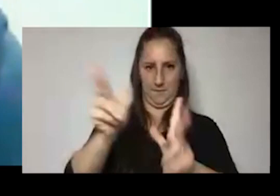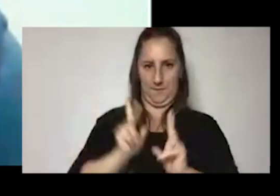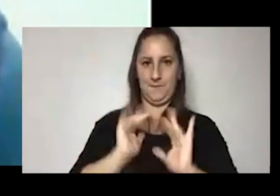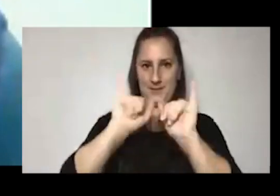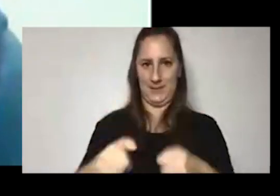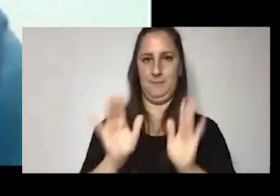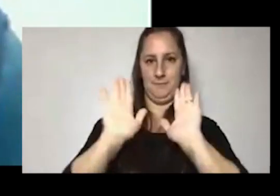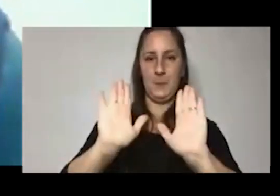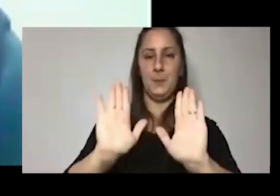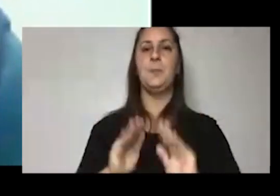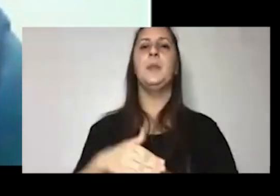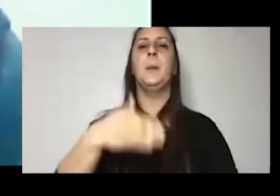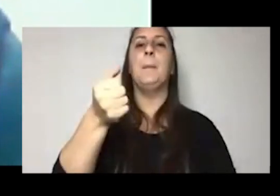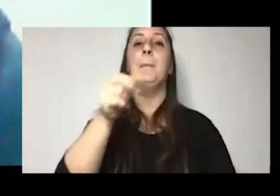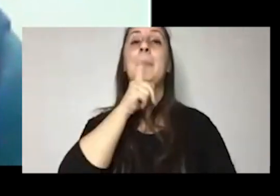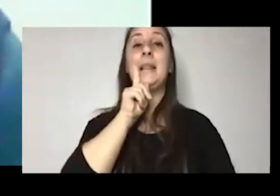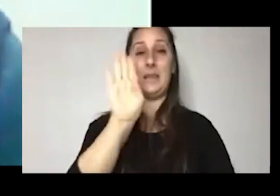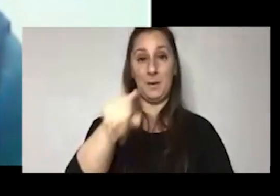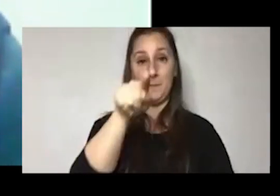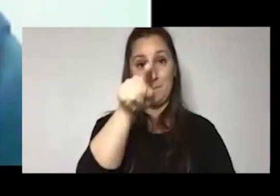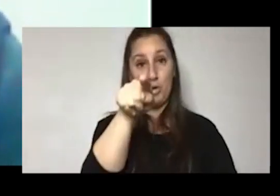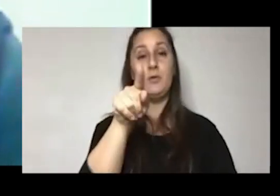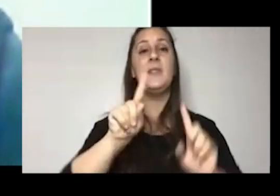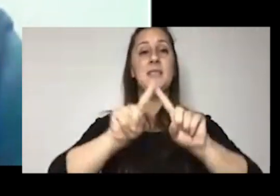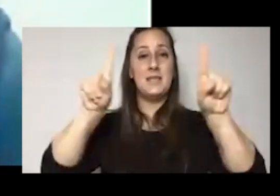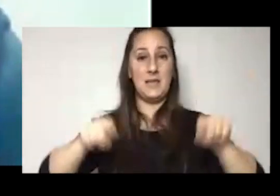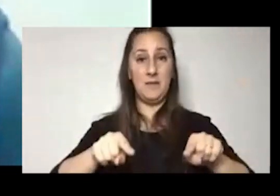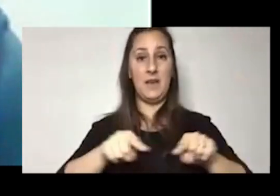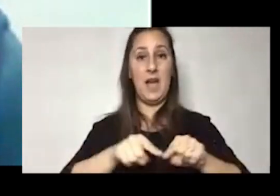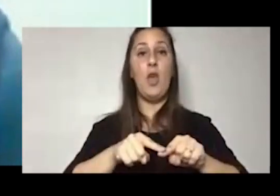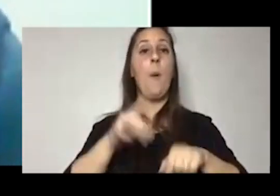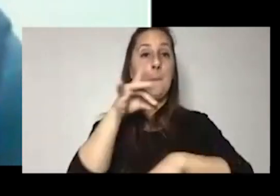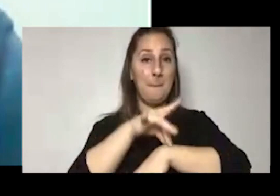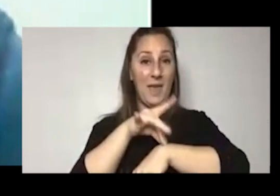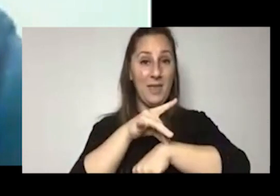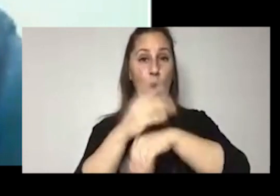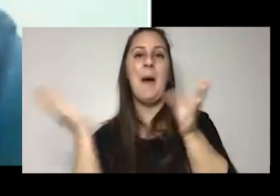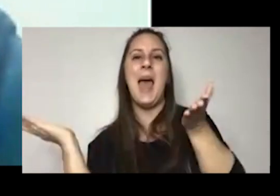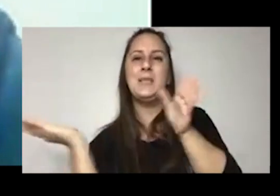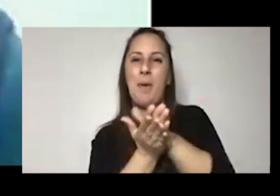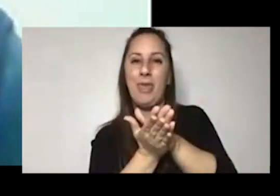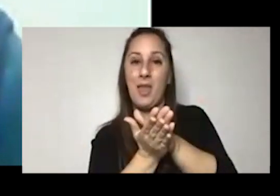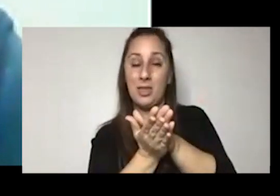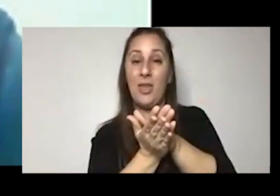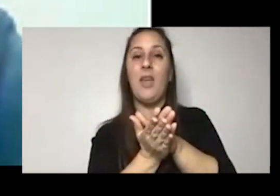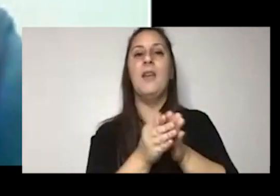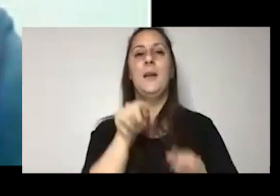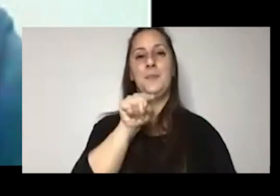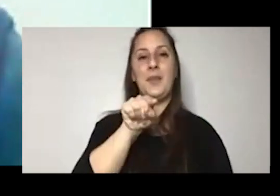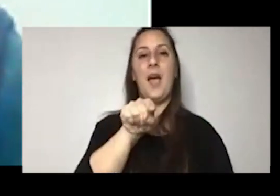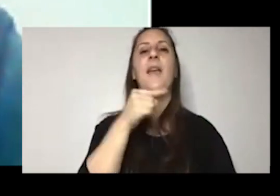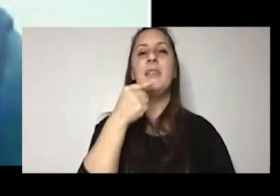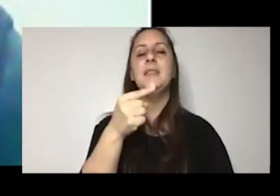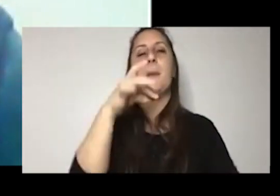Martín, con el certificado médico, para dejar justamente asentado en el expediente, ¿sí? donde el médico